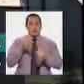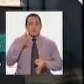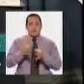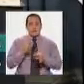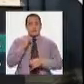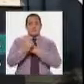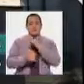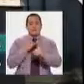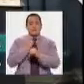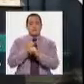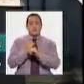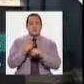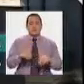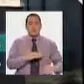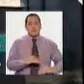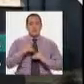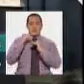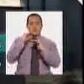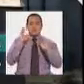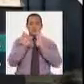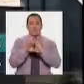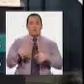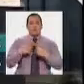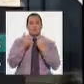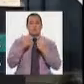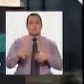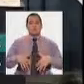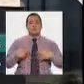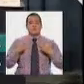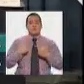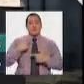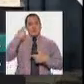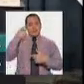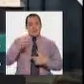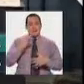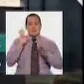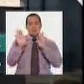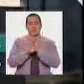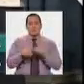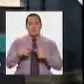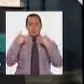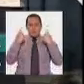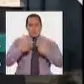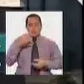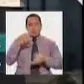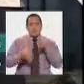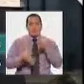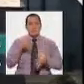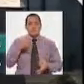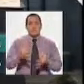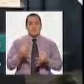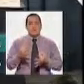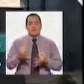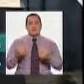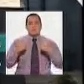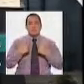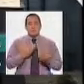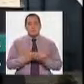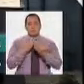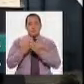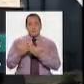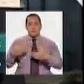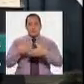sino internacionales a nivel, por ejemplo, económico, porque se podría cuestionar que las decisiones judiciales se discuten